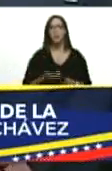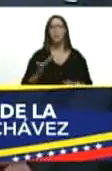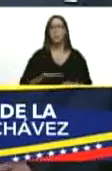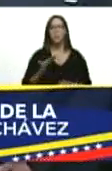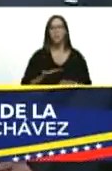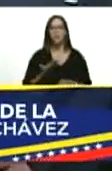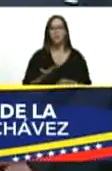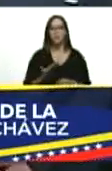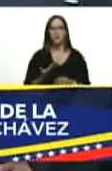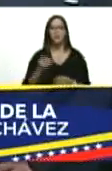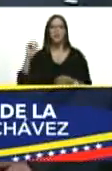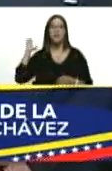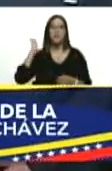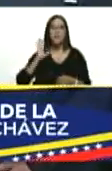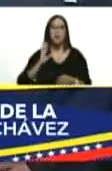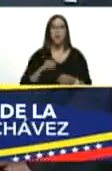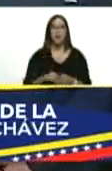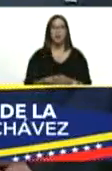llevar